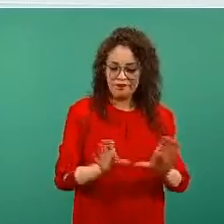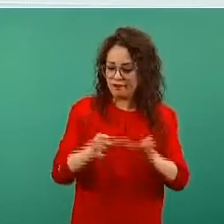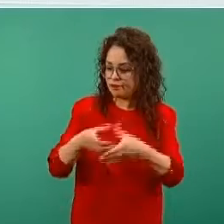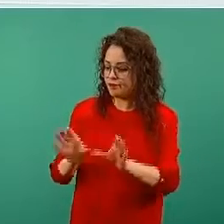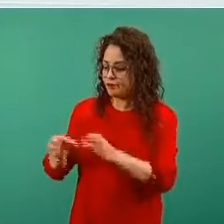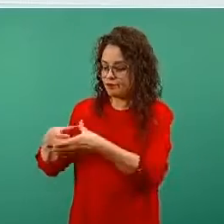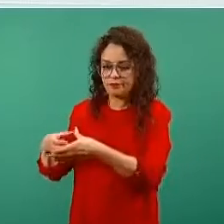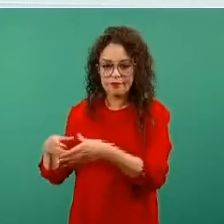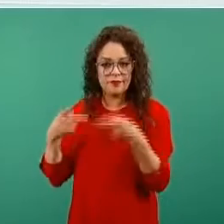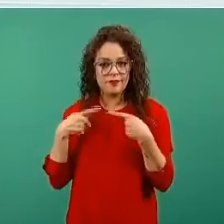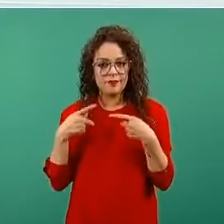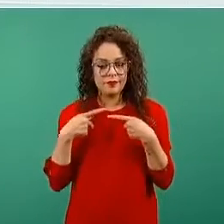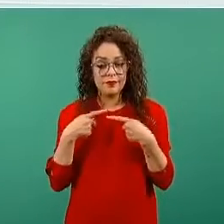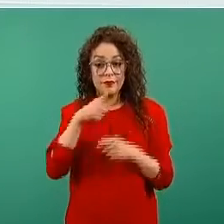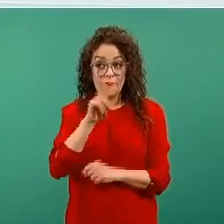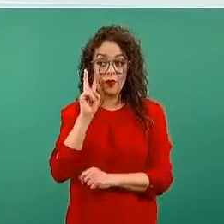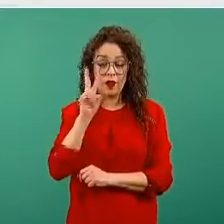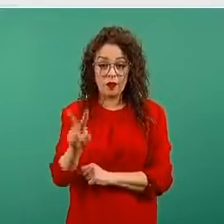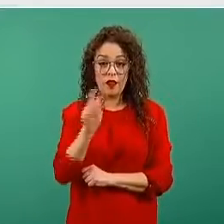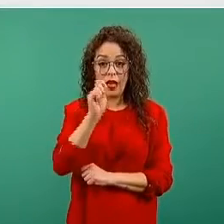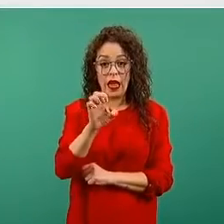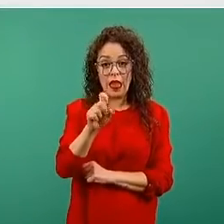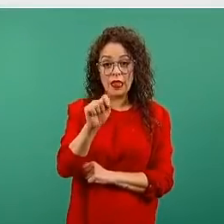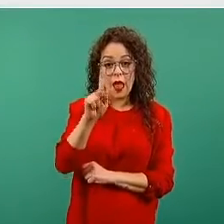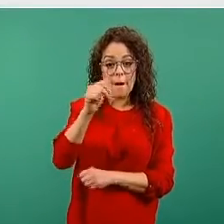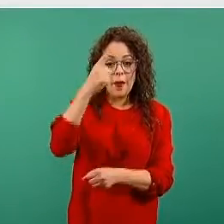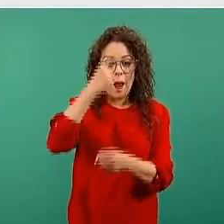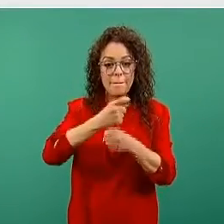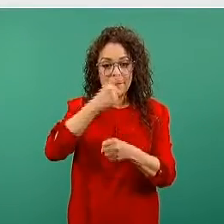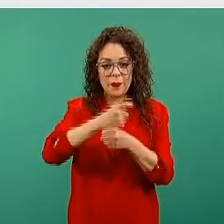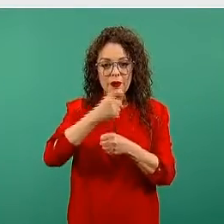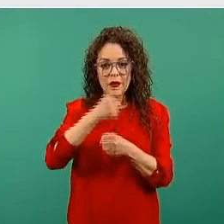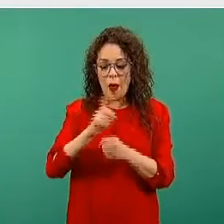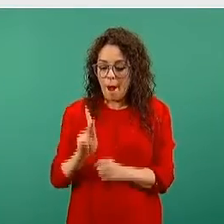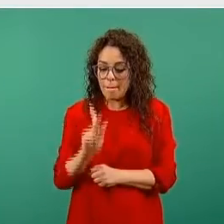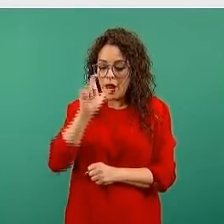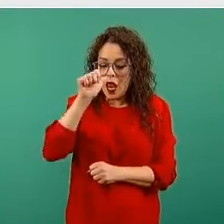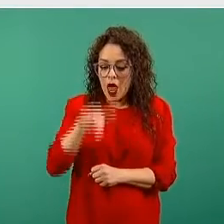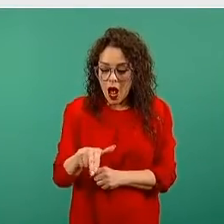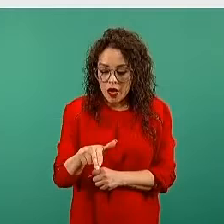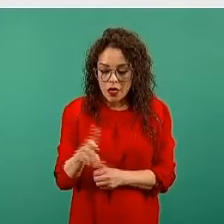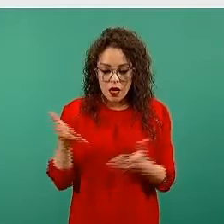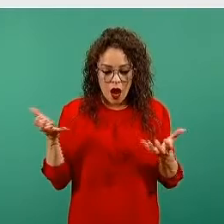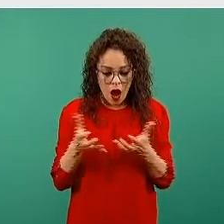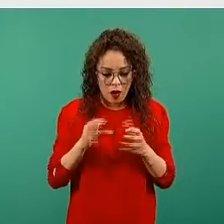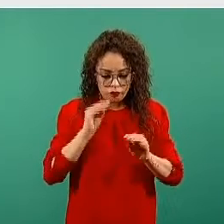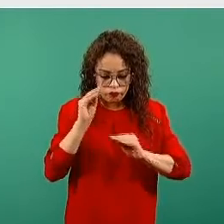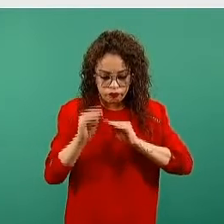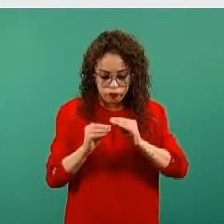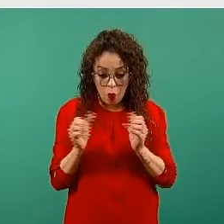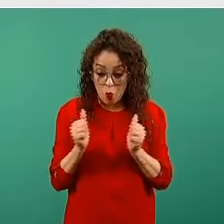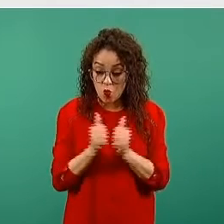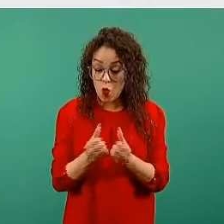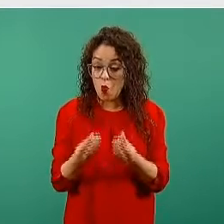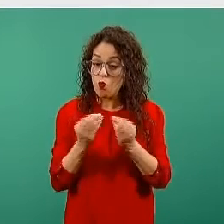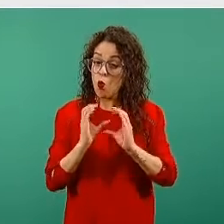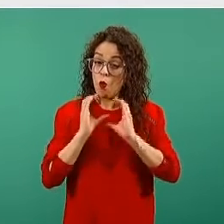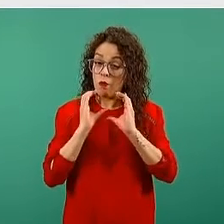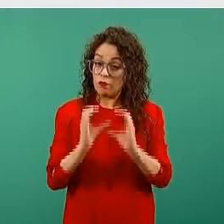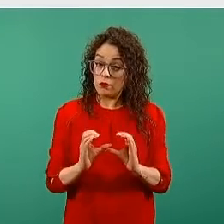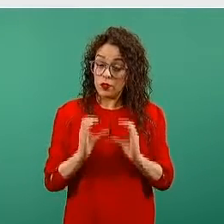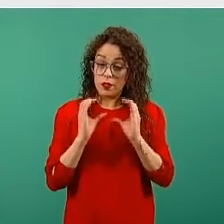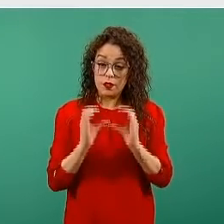le recordamos la etapa 1 del plan, este plan que fue diseñado cuidadosamente con el